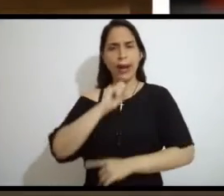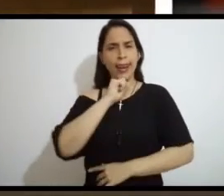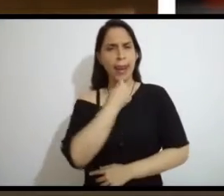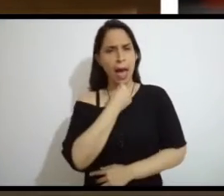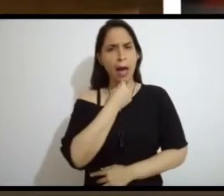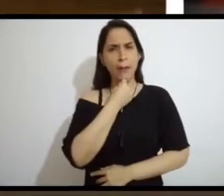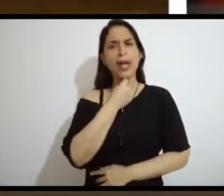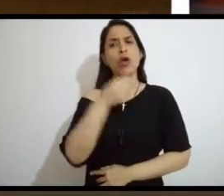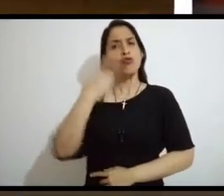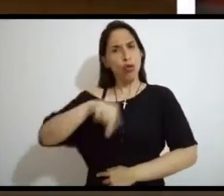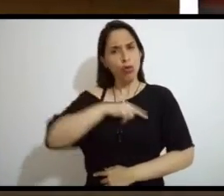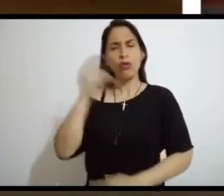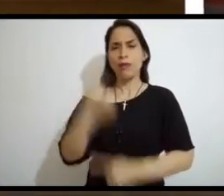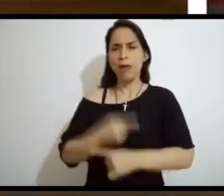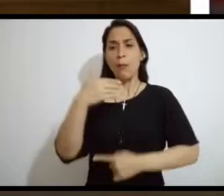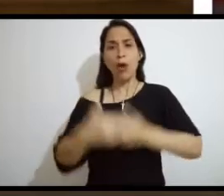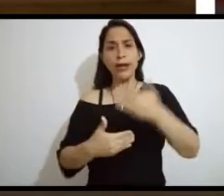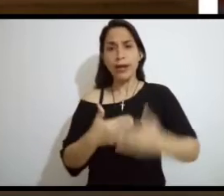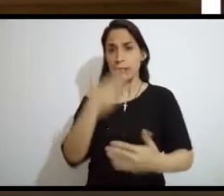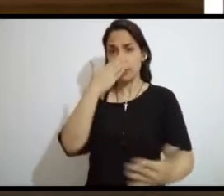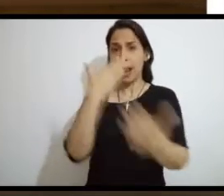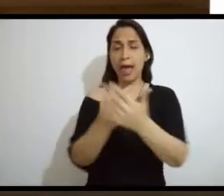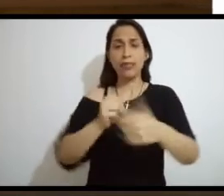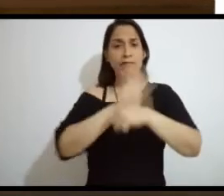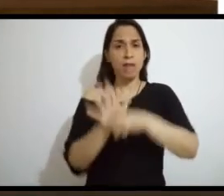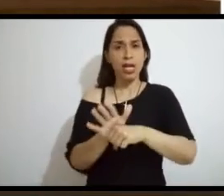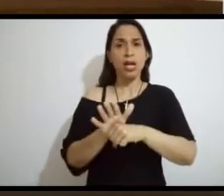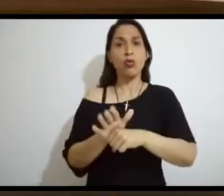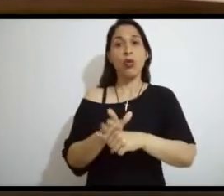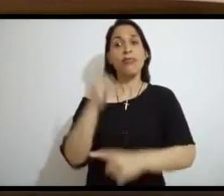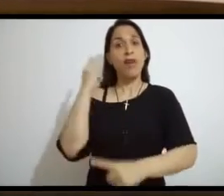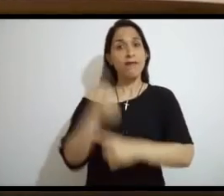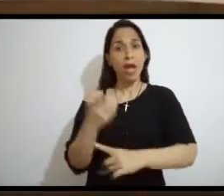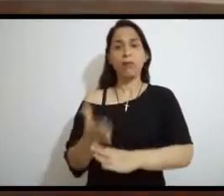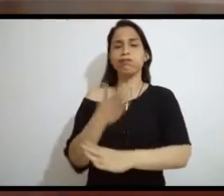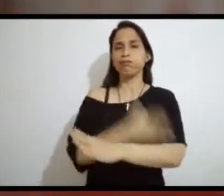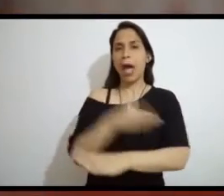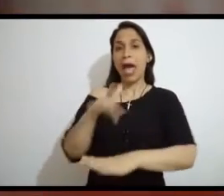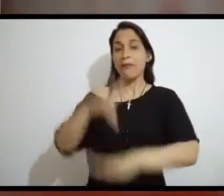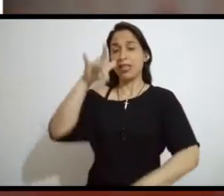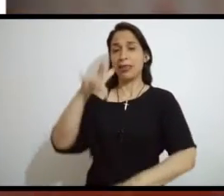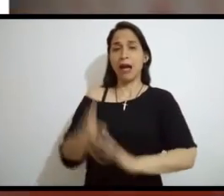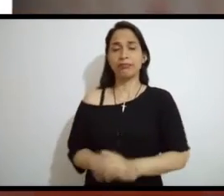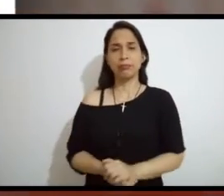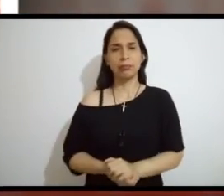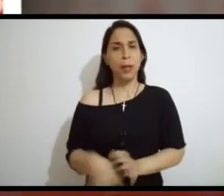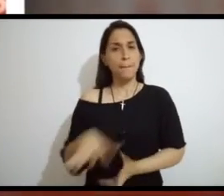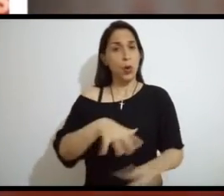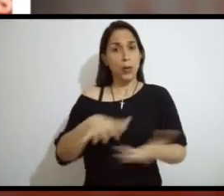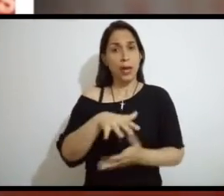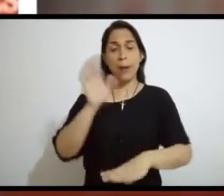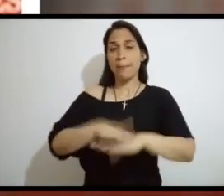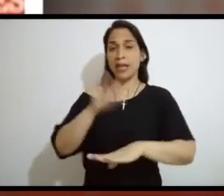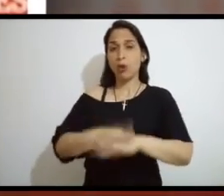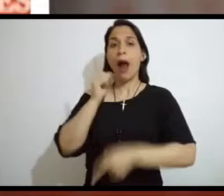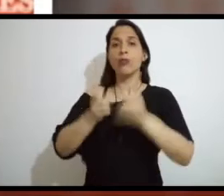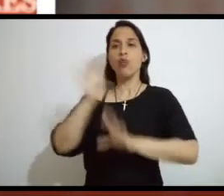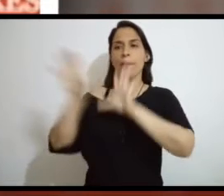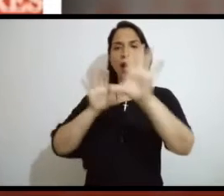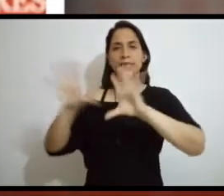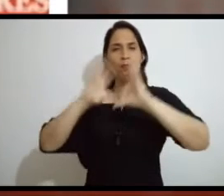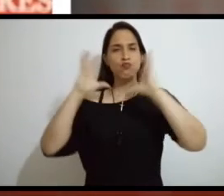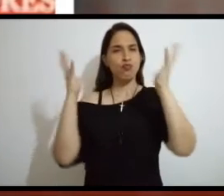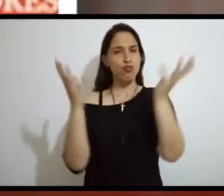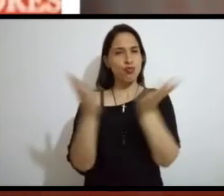de ir dos pasos por delante del virus. Tratar de anticipar para evitar graves males como los ocurridos en algunos países